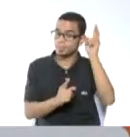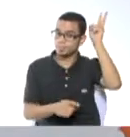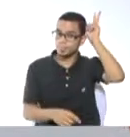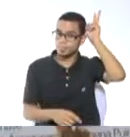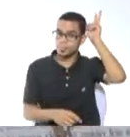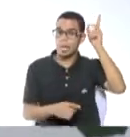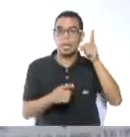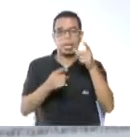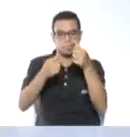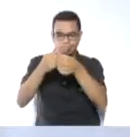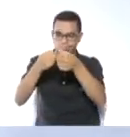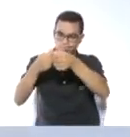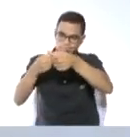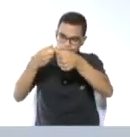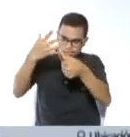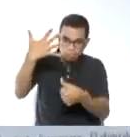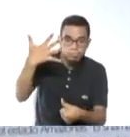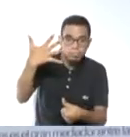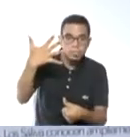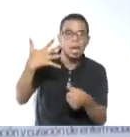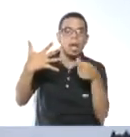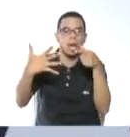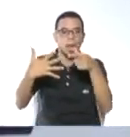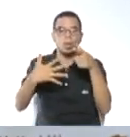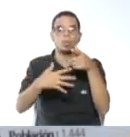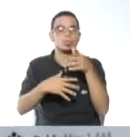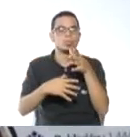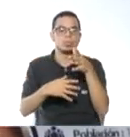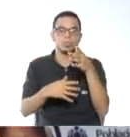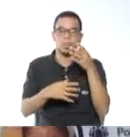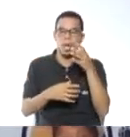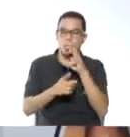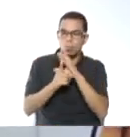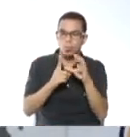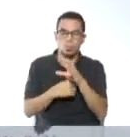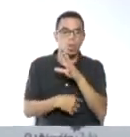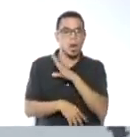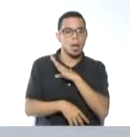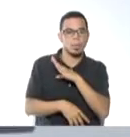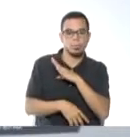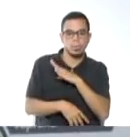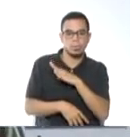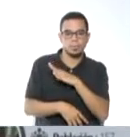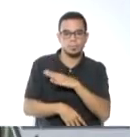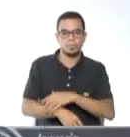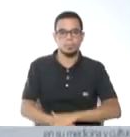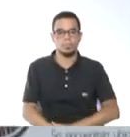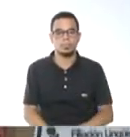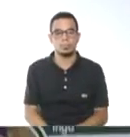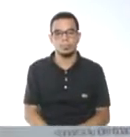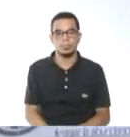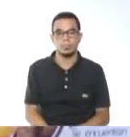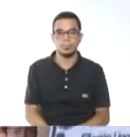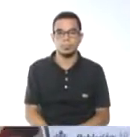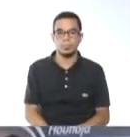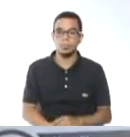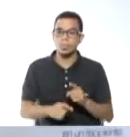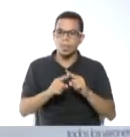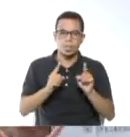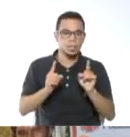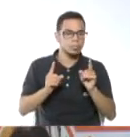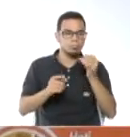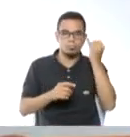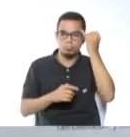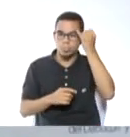ha tenido una historia de reivindicación del territorio, tiene una visibilización, una apreciación